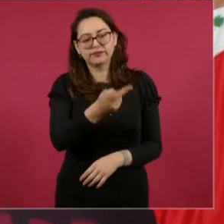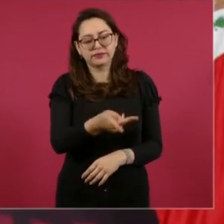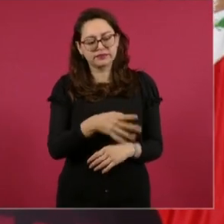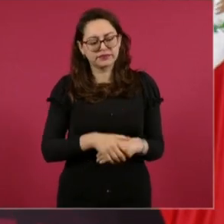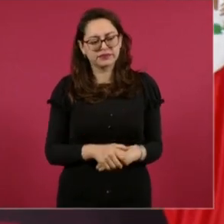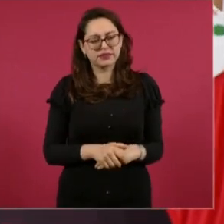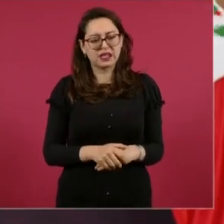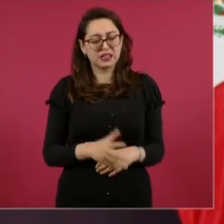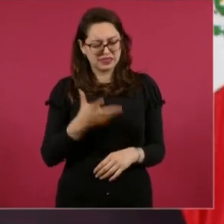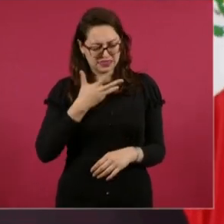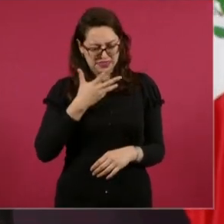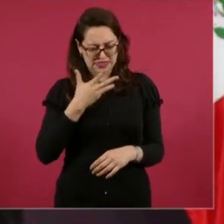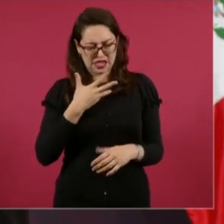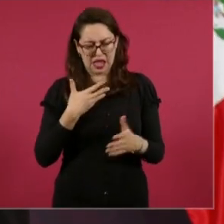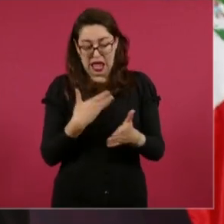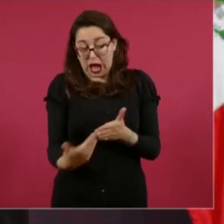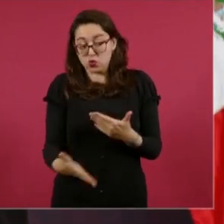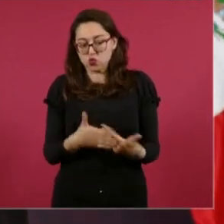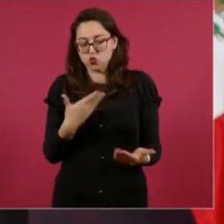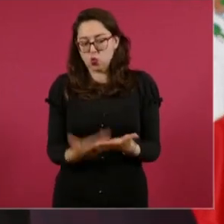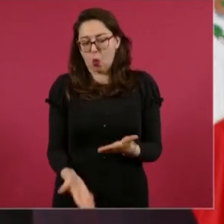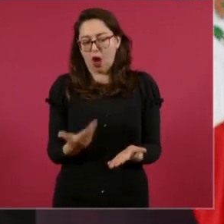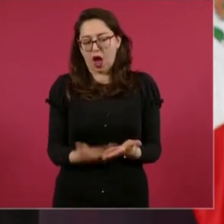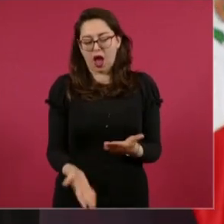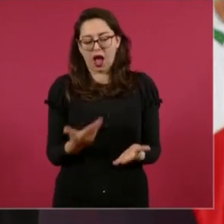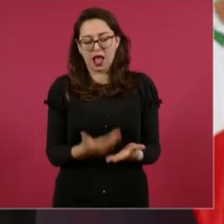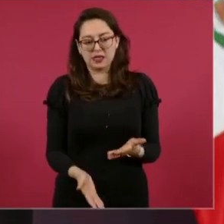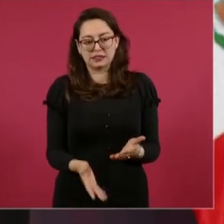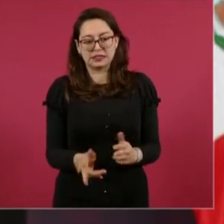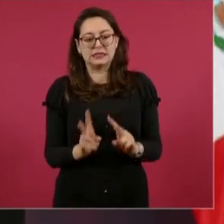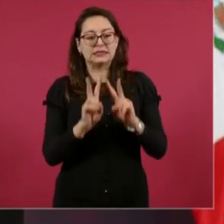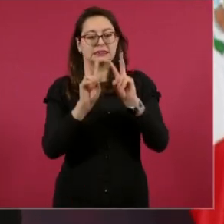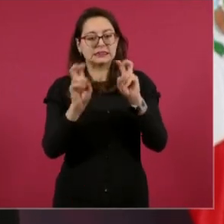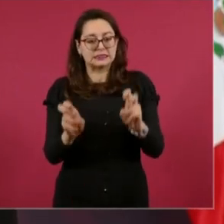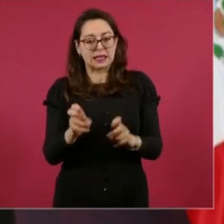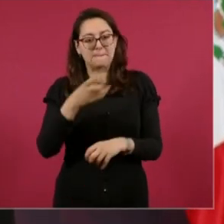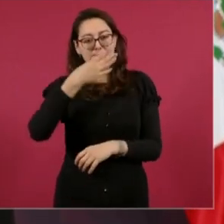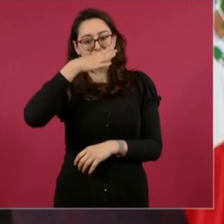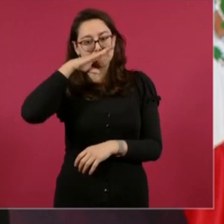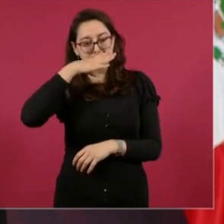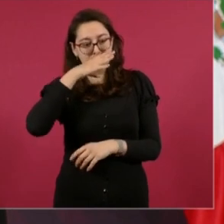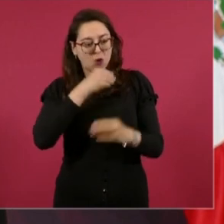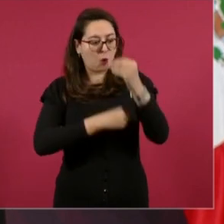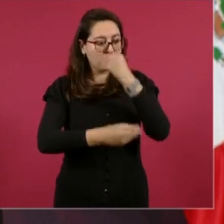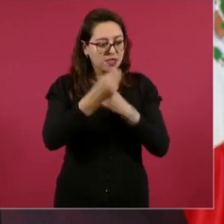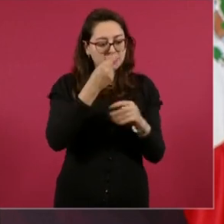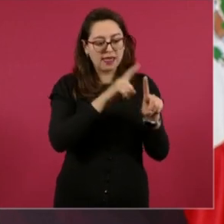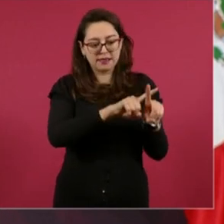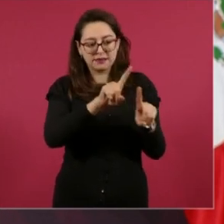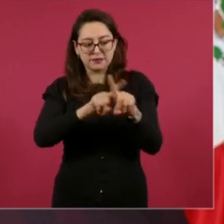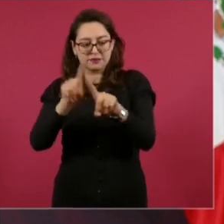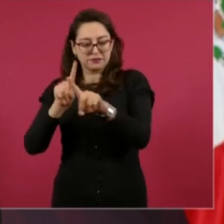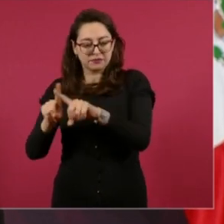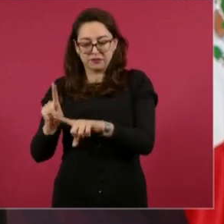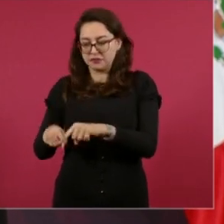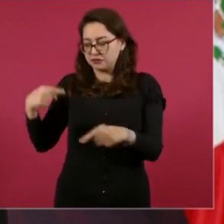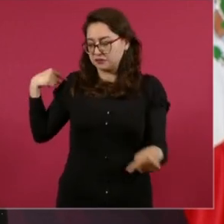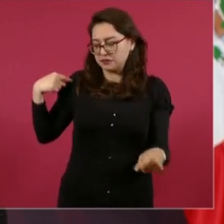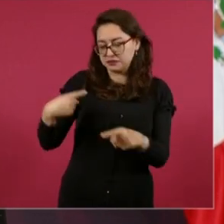¿tiene los datos frescos sobre cómo ha crecido la producción de alimentos en el tiempo